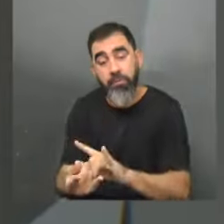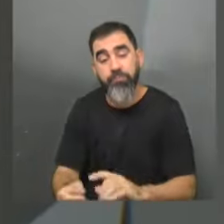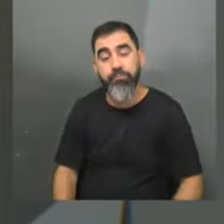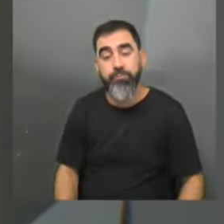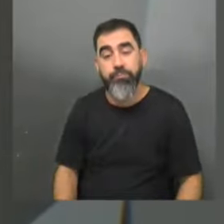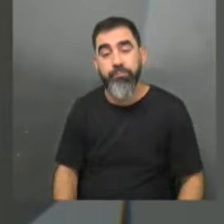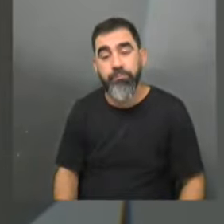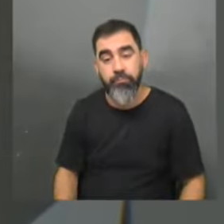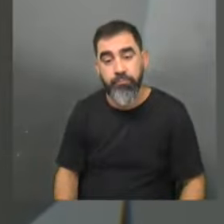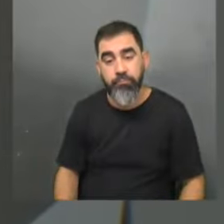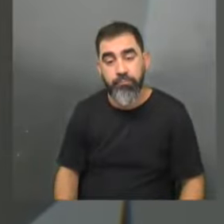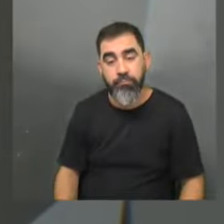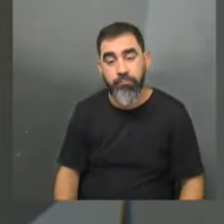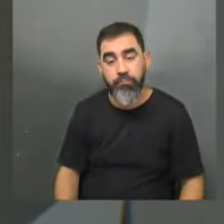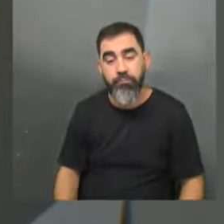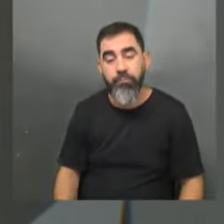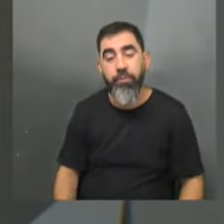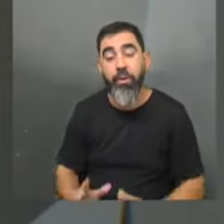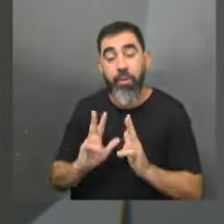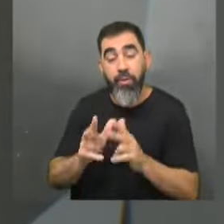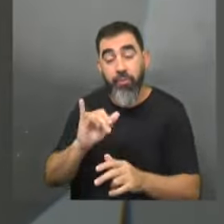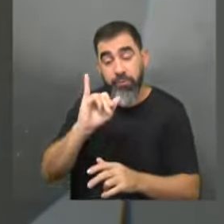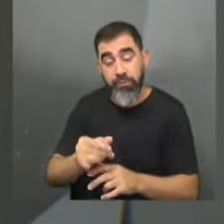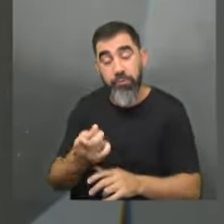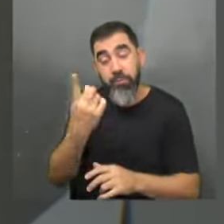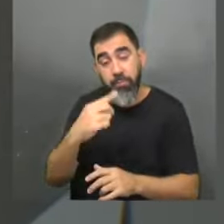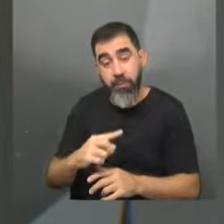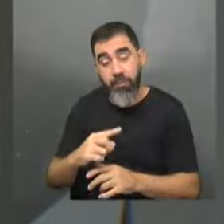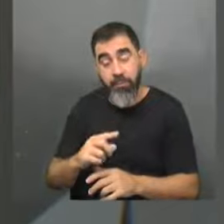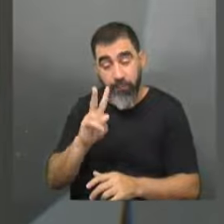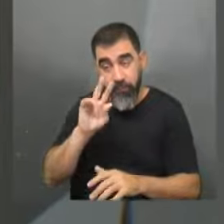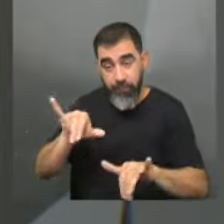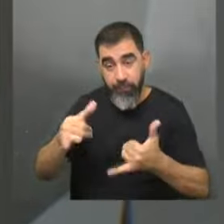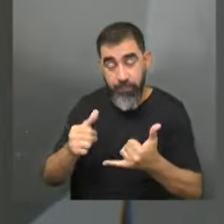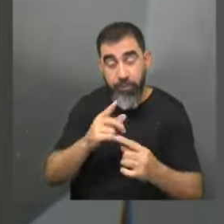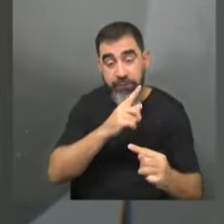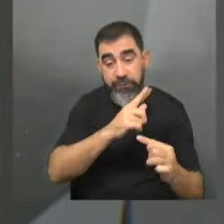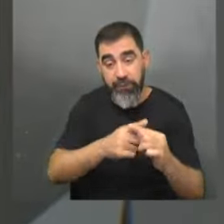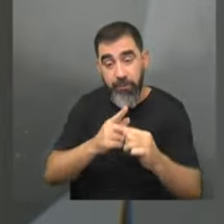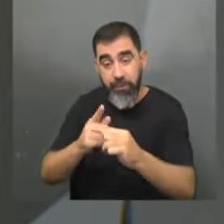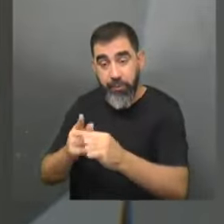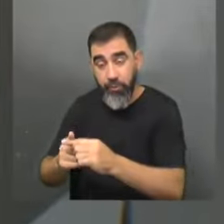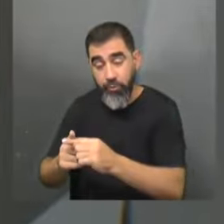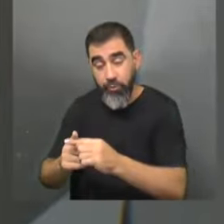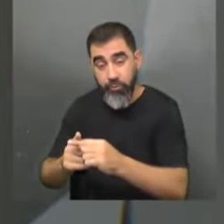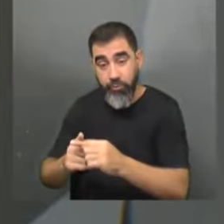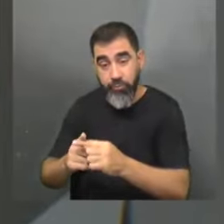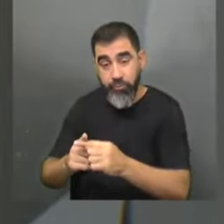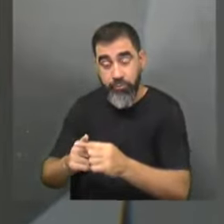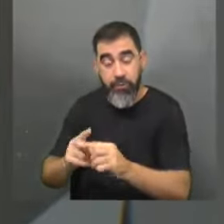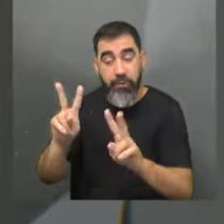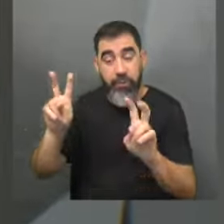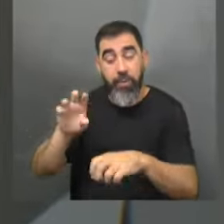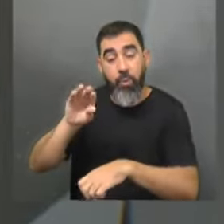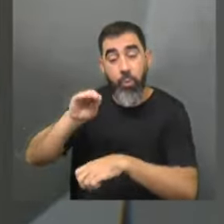así. Andrea también mencionó de eso. Sí. Pero bueno, como vimos, ¿no? El cementerio como texto cultural,